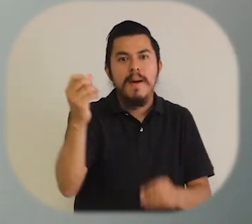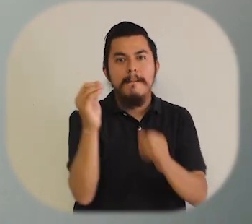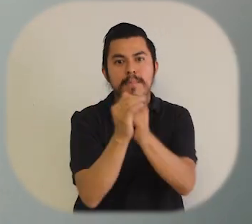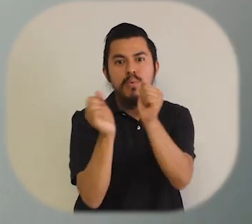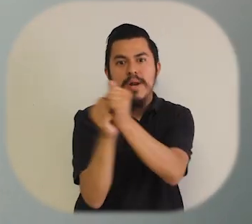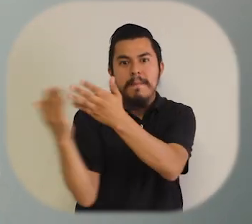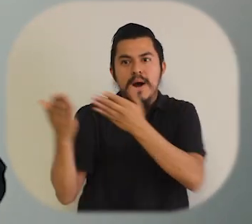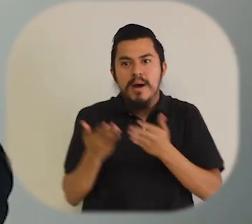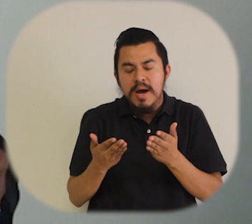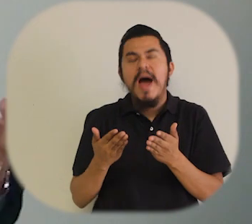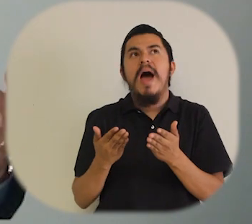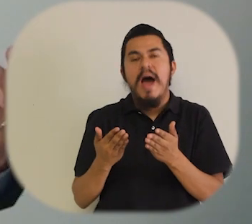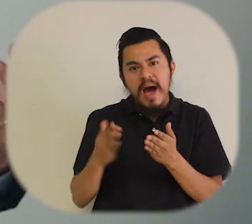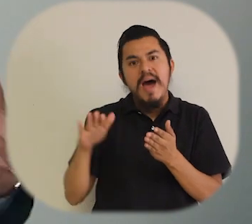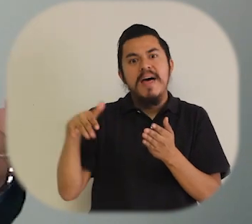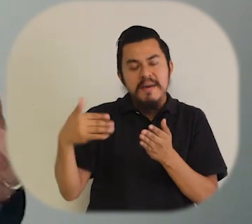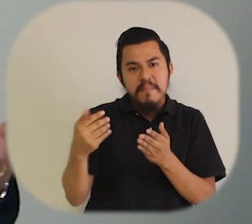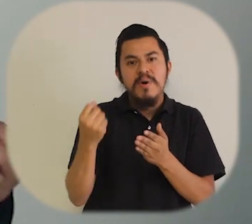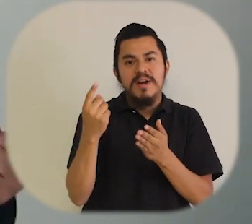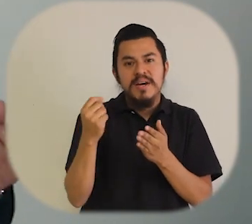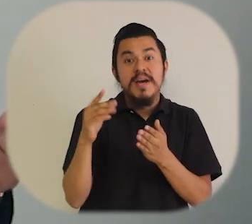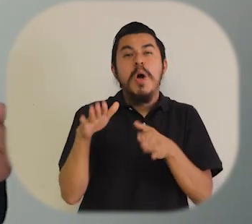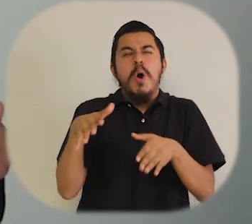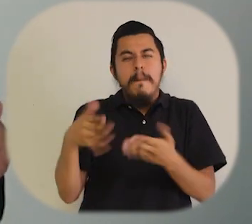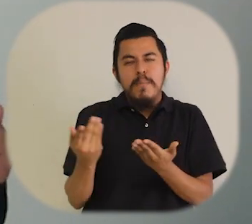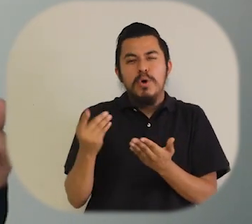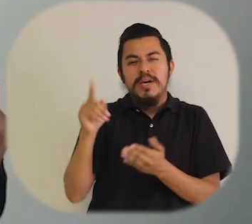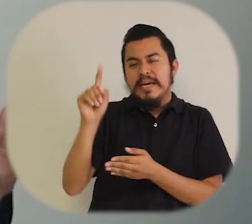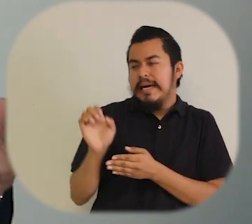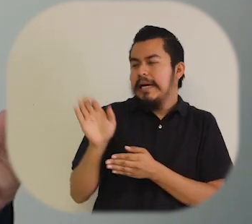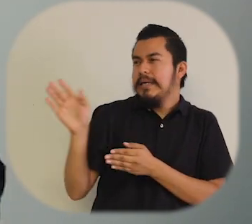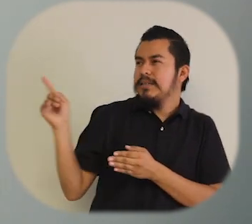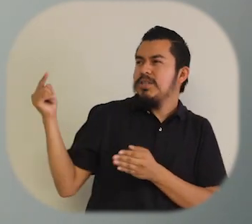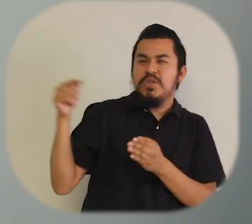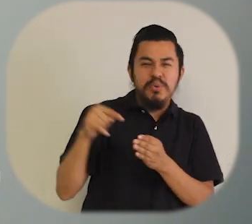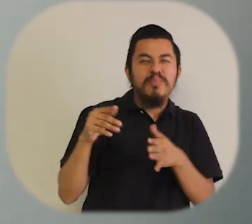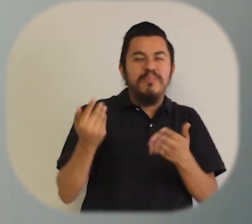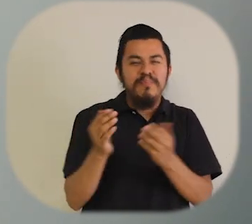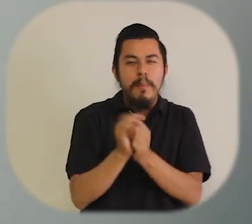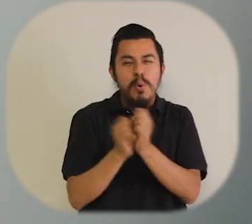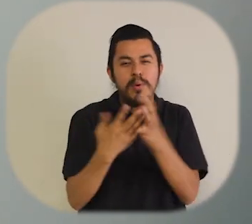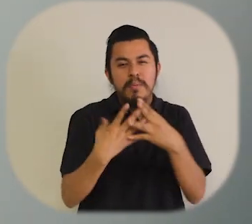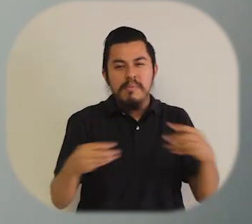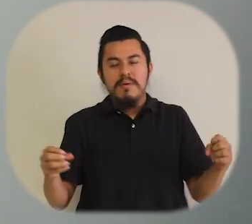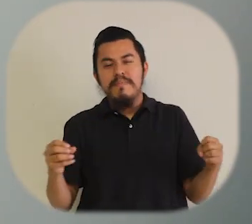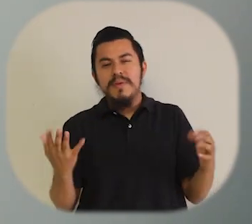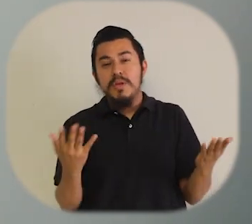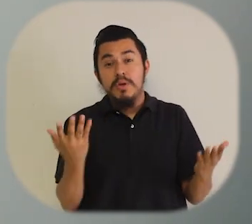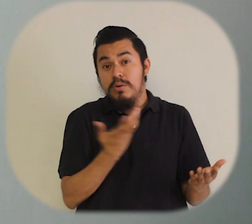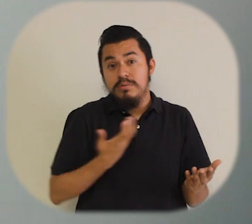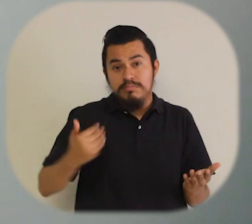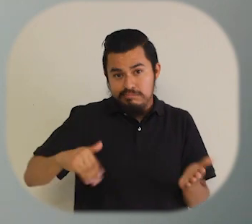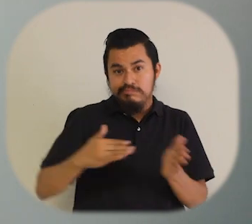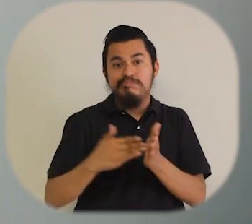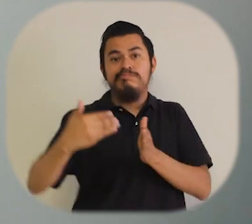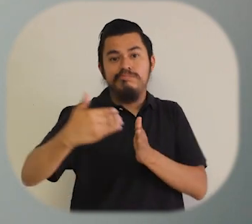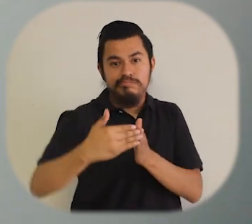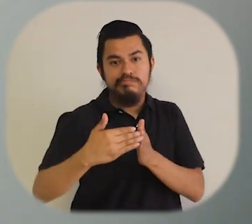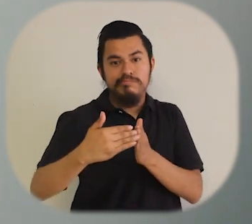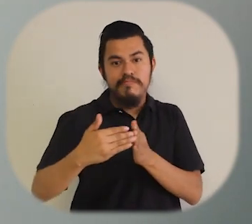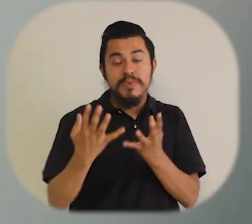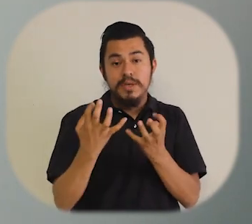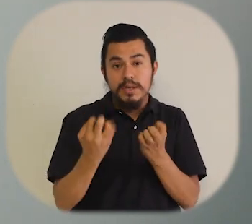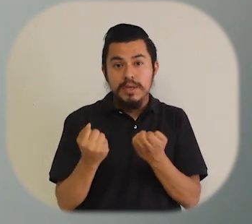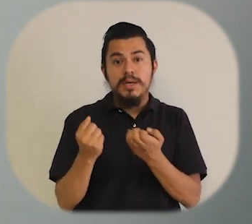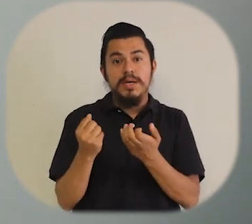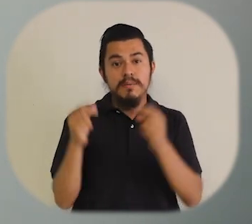Cristo, cómo Él resolvió el problema. Así que durante este siguiente tiempo queremos hablar acerca de cómo fue el hombre original